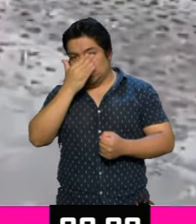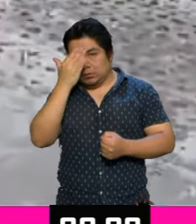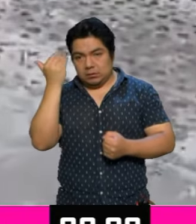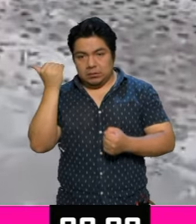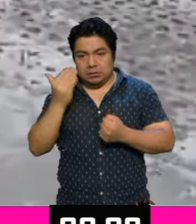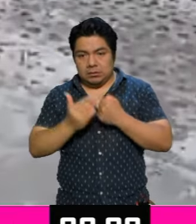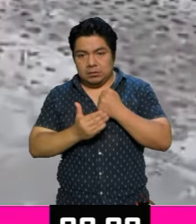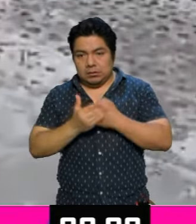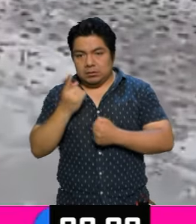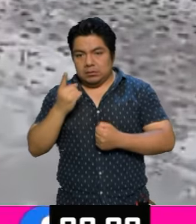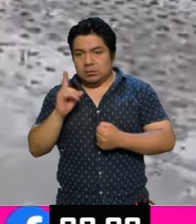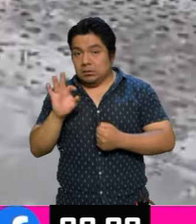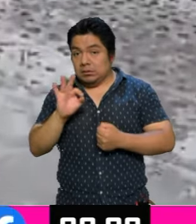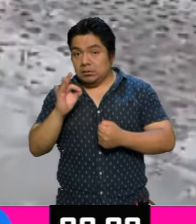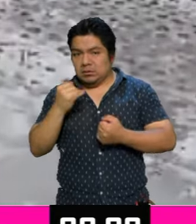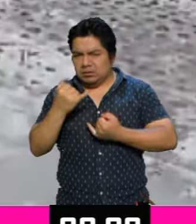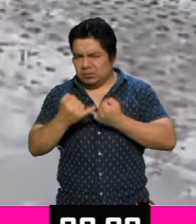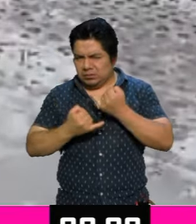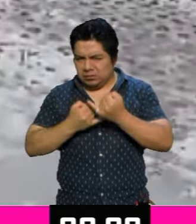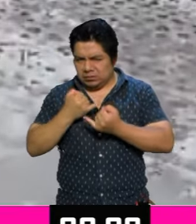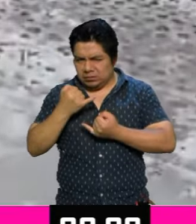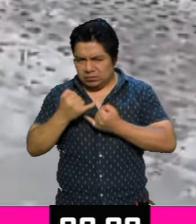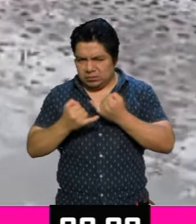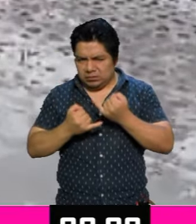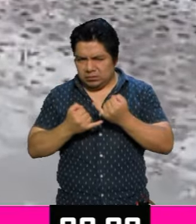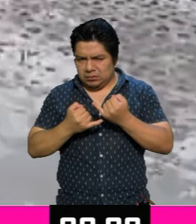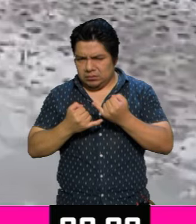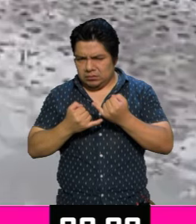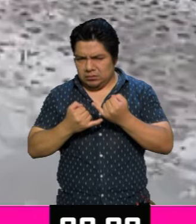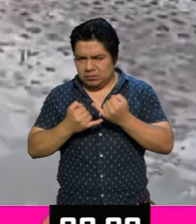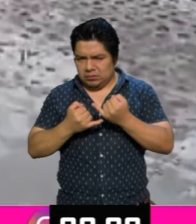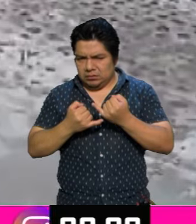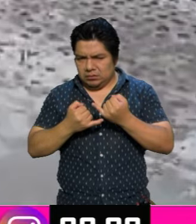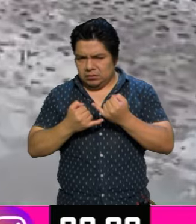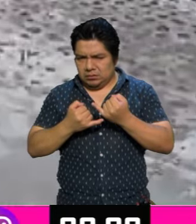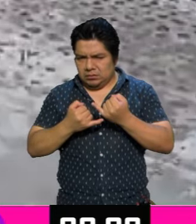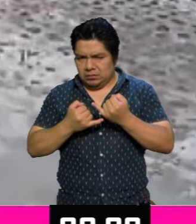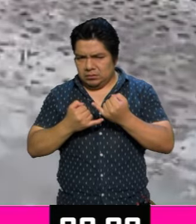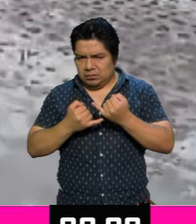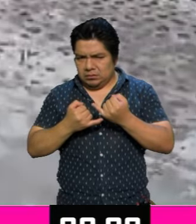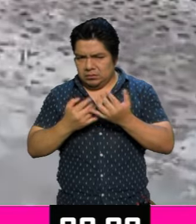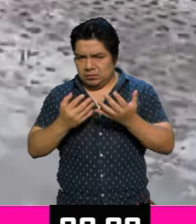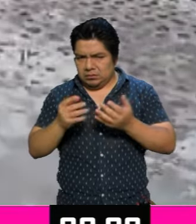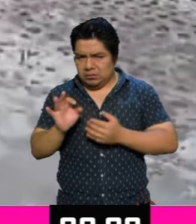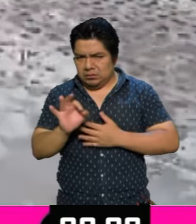¿Creerían que estaba jugando? No, señora, no, ese no es ataque de...